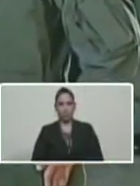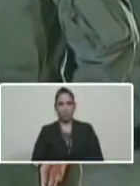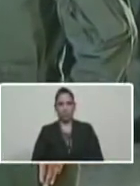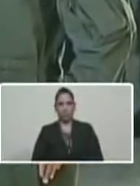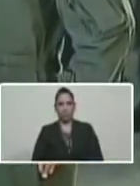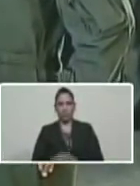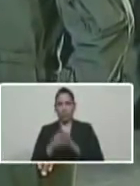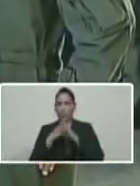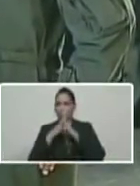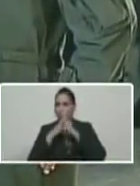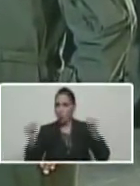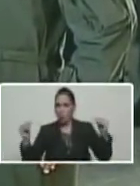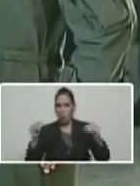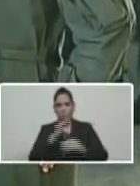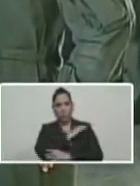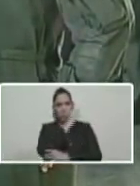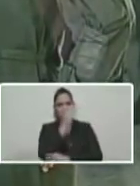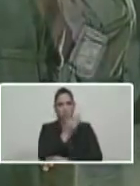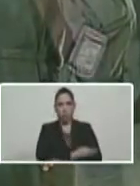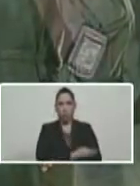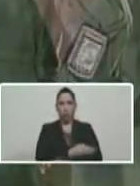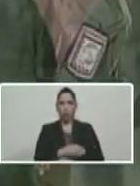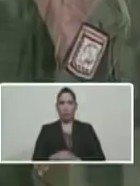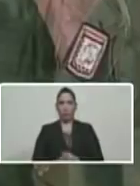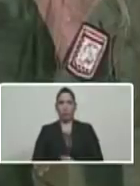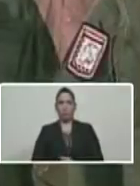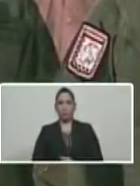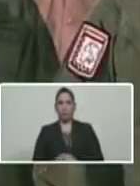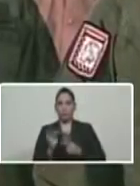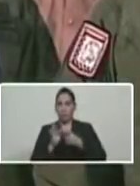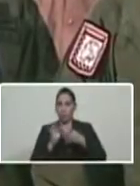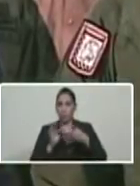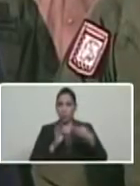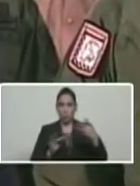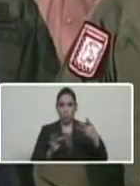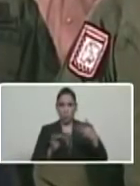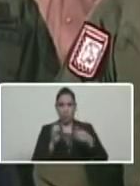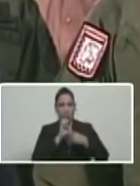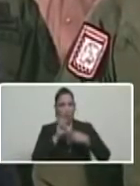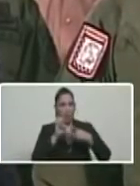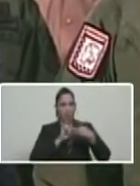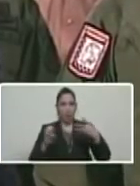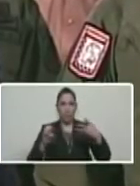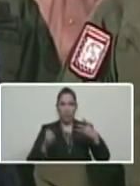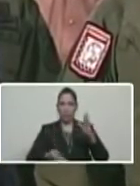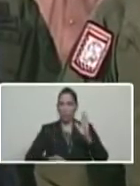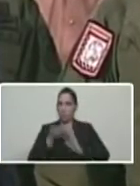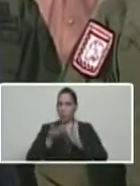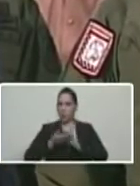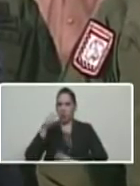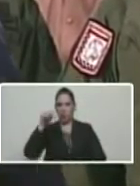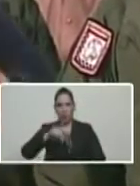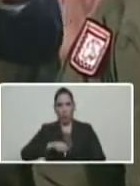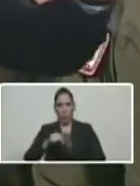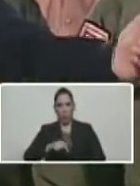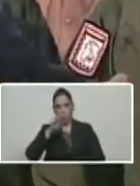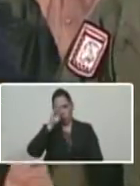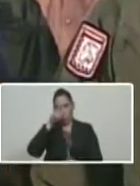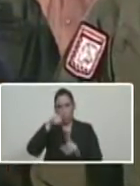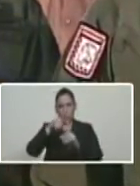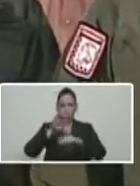Todo, toda esa fuerza en función de un elemento clave que planteo el día de hoy y lo dejo como meta.